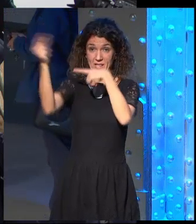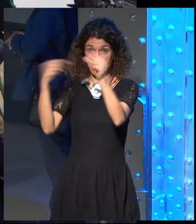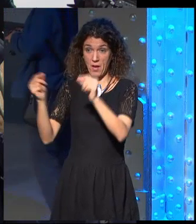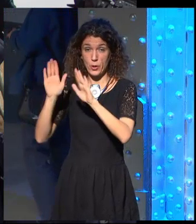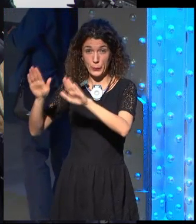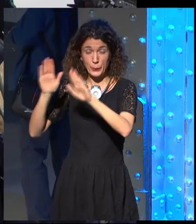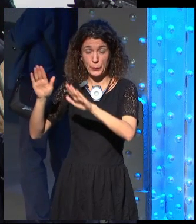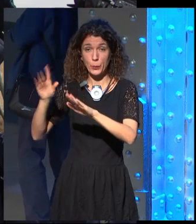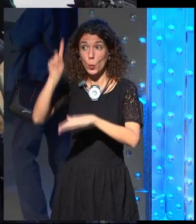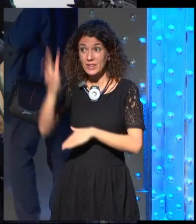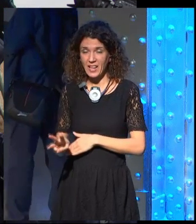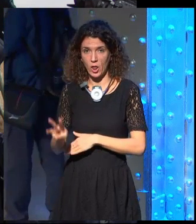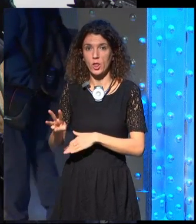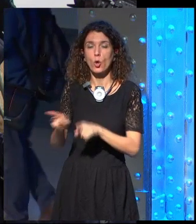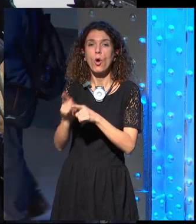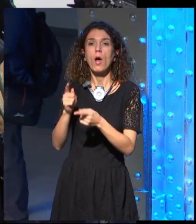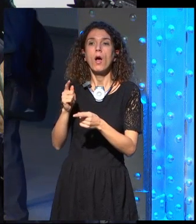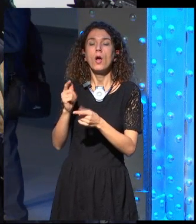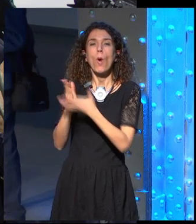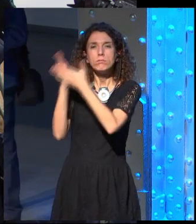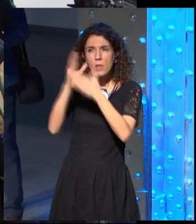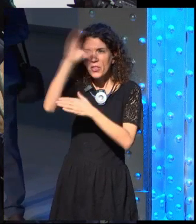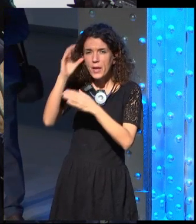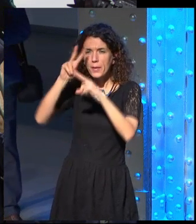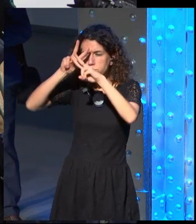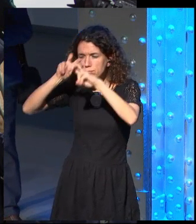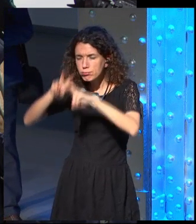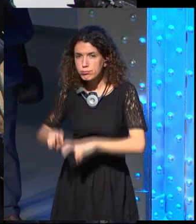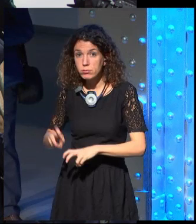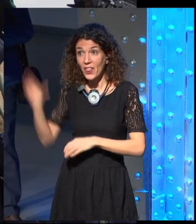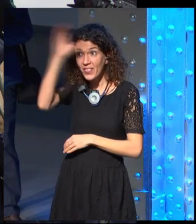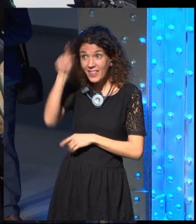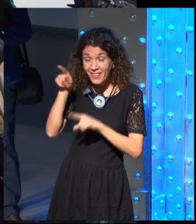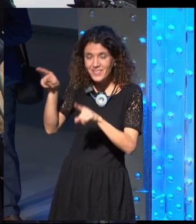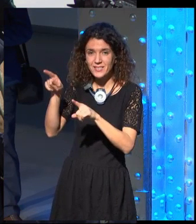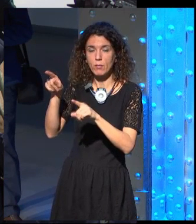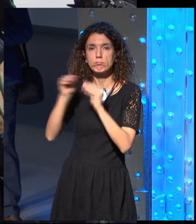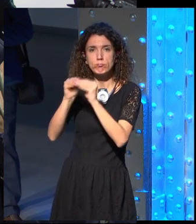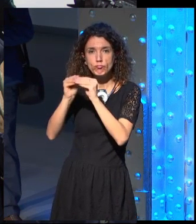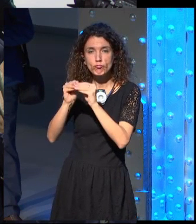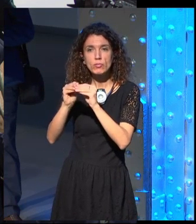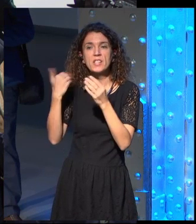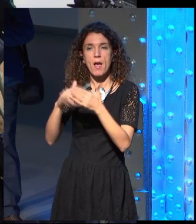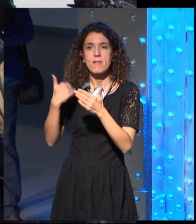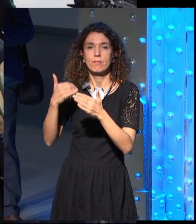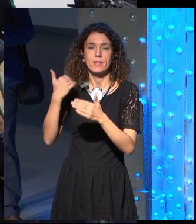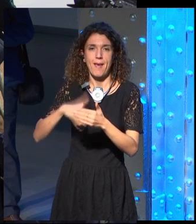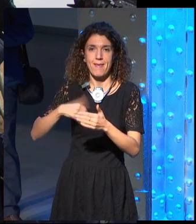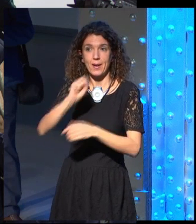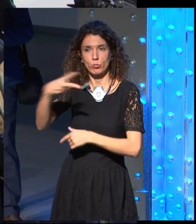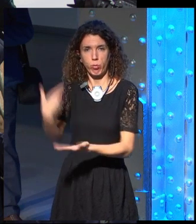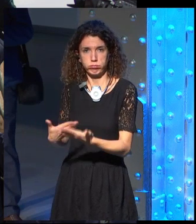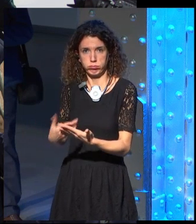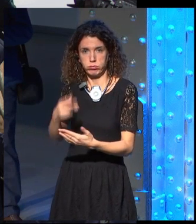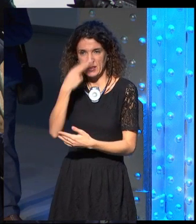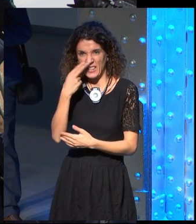de todo ese tiempo lo pasa haciendo ciencia. Y esa ciencia realmente empieza a dar algunos resultados interesantes sobre cómo